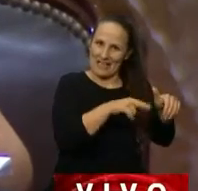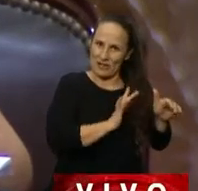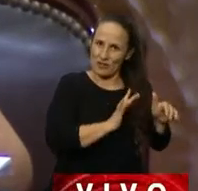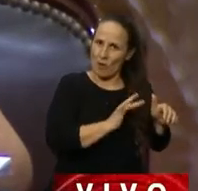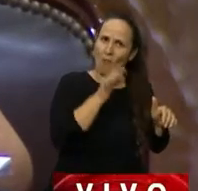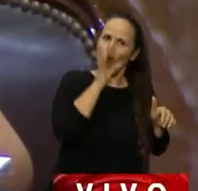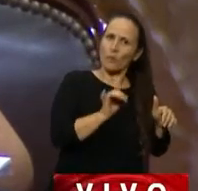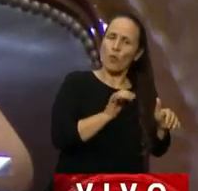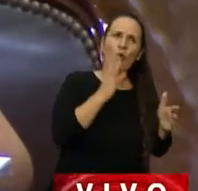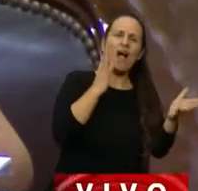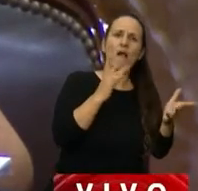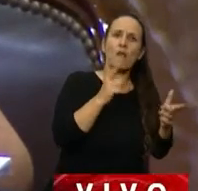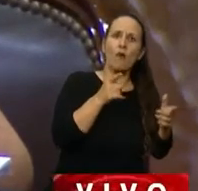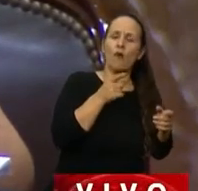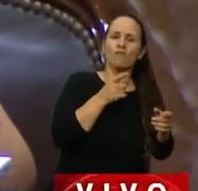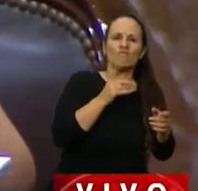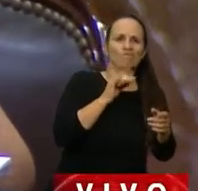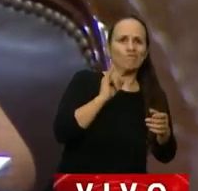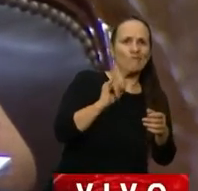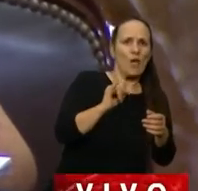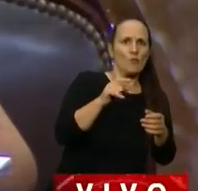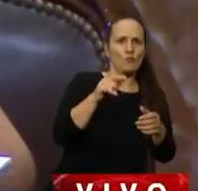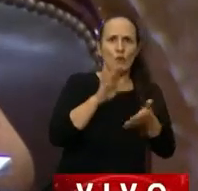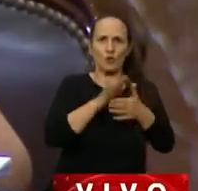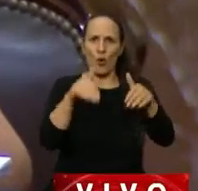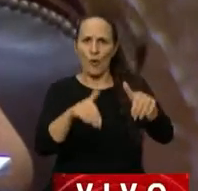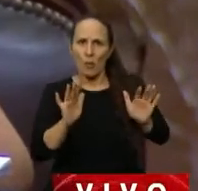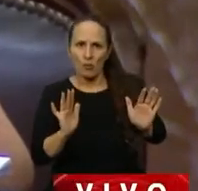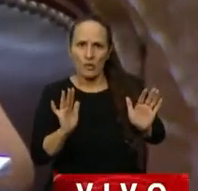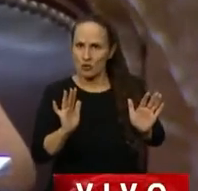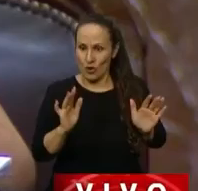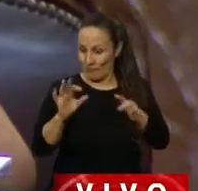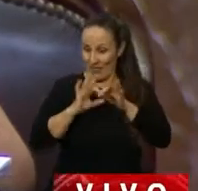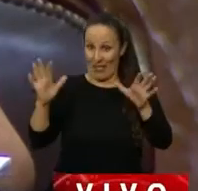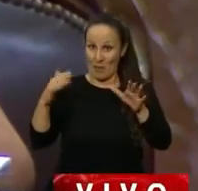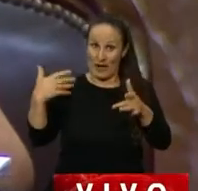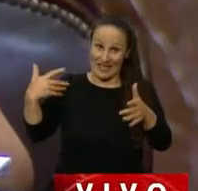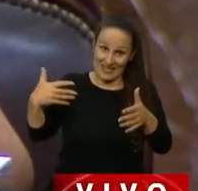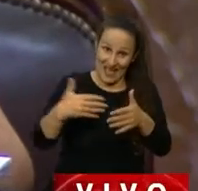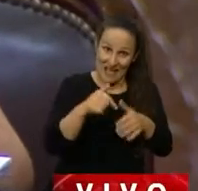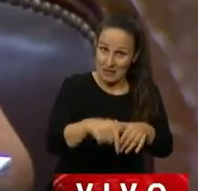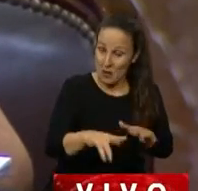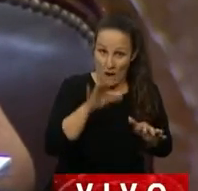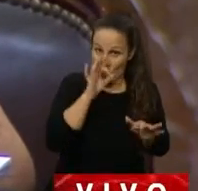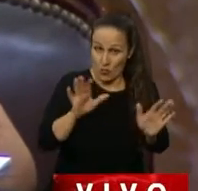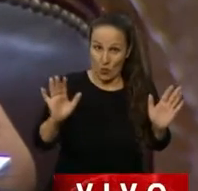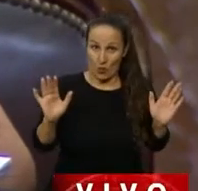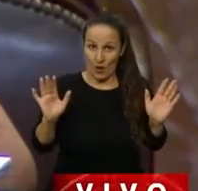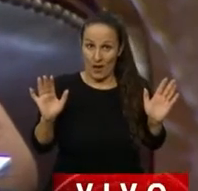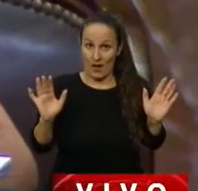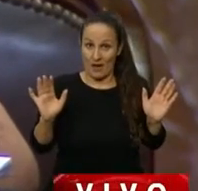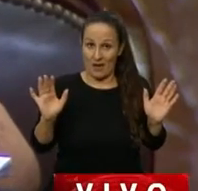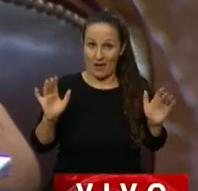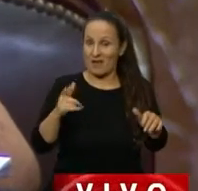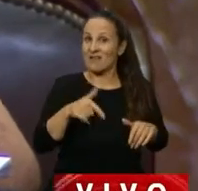una sola elección desde el retorno de la democracia hasta la fecha. Y las elecciones